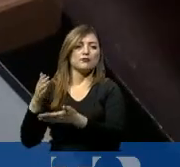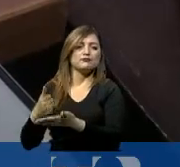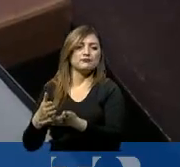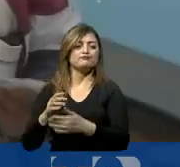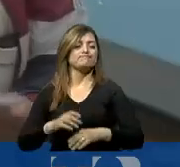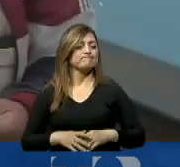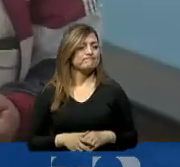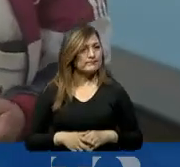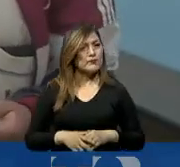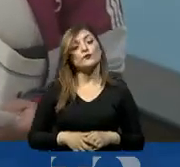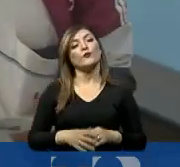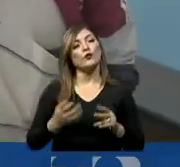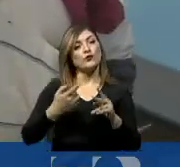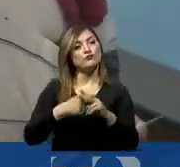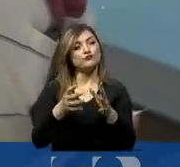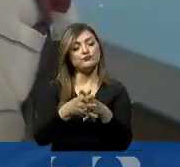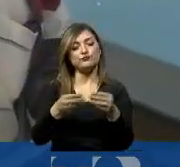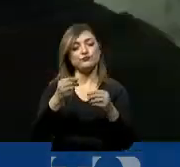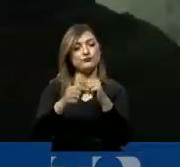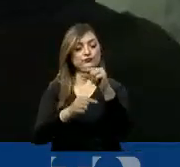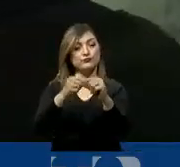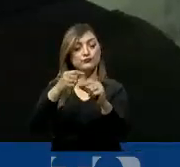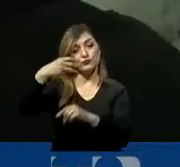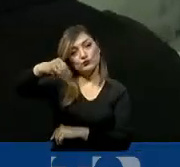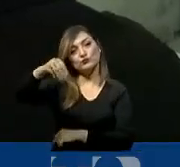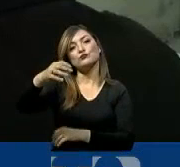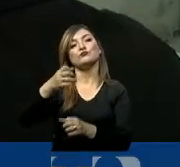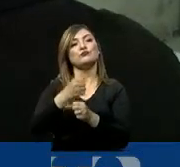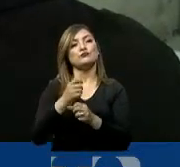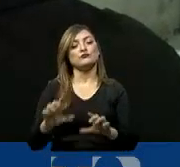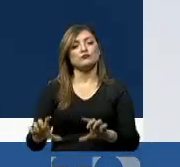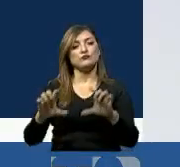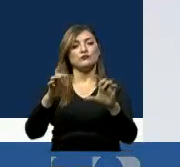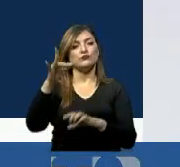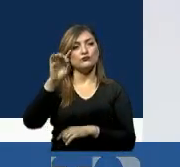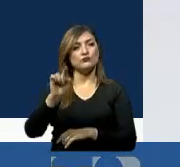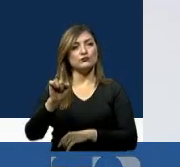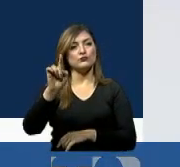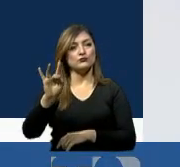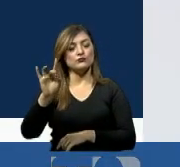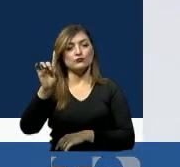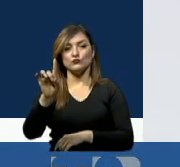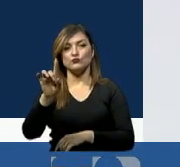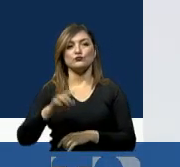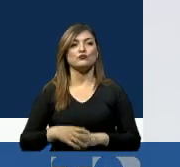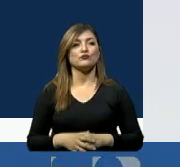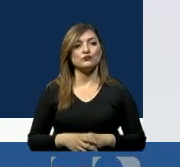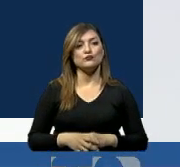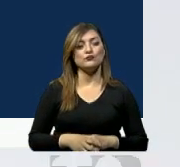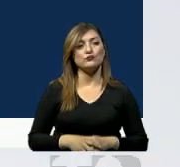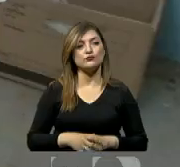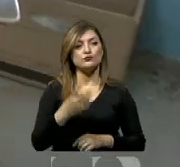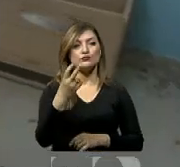ANT y que ya se empieza a solucionar. Este miércoles se realizó la entrega de 18.181 pares. De este